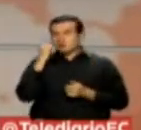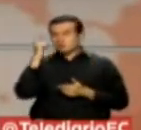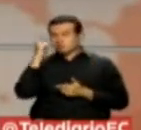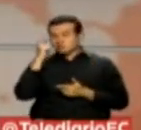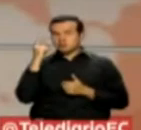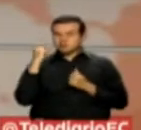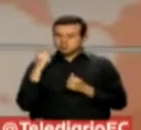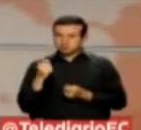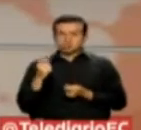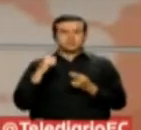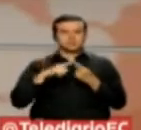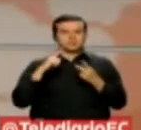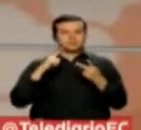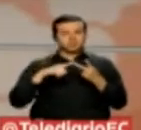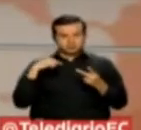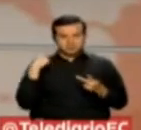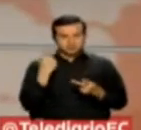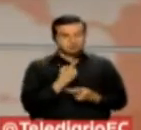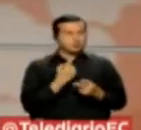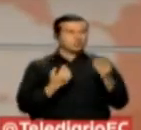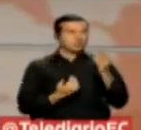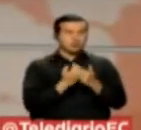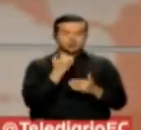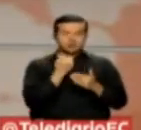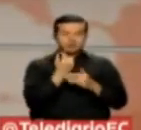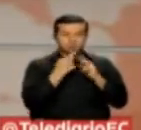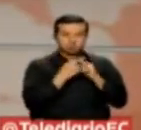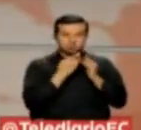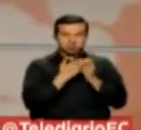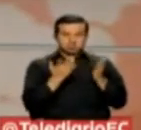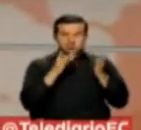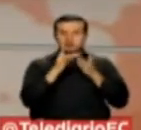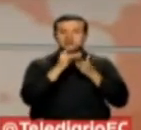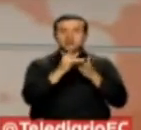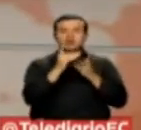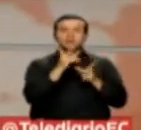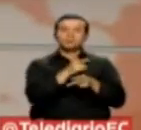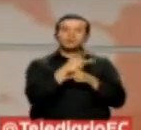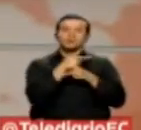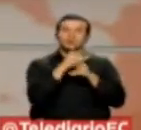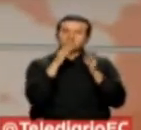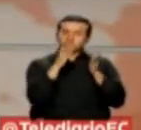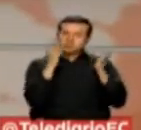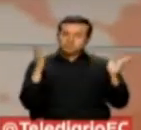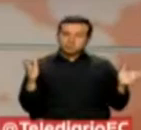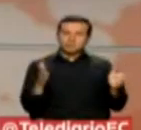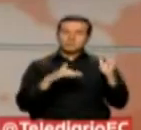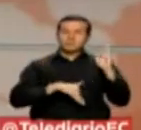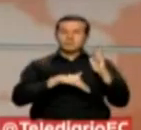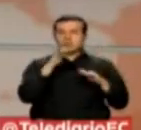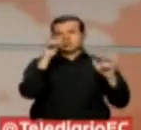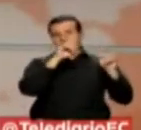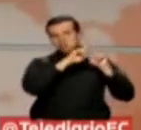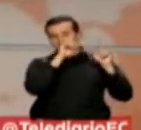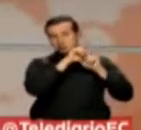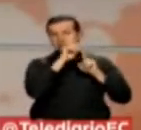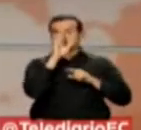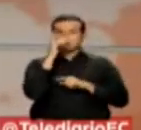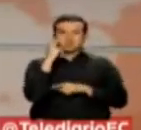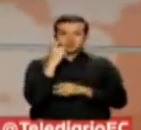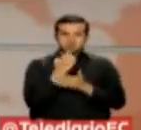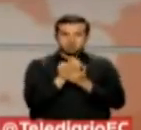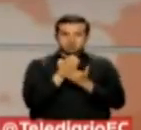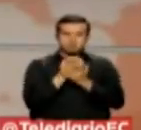necesidad. Nosotros estamos sacando nuevos quirografarios orientados a la producción, para generar empresa, para generar actividad